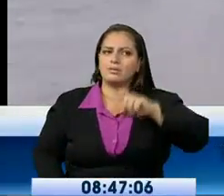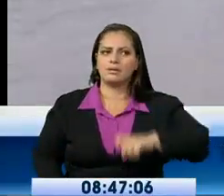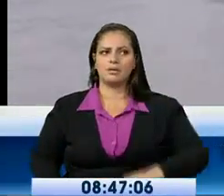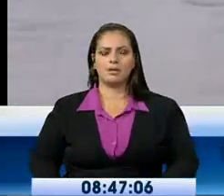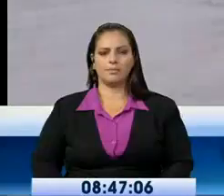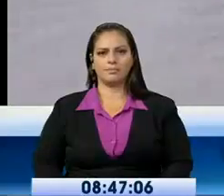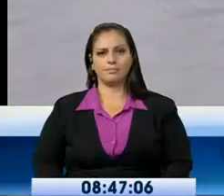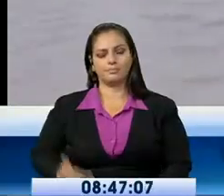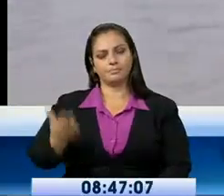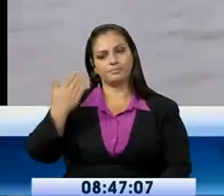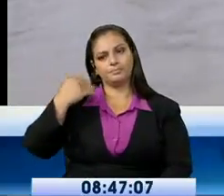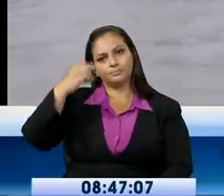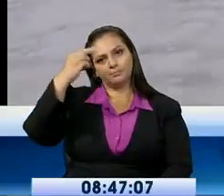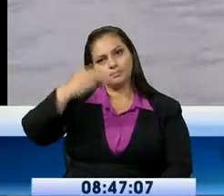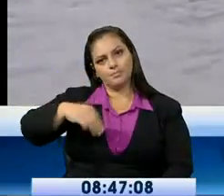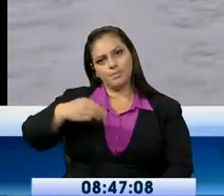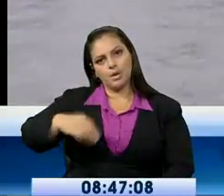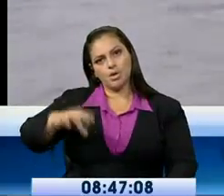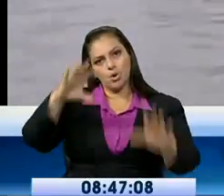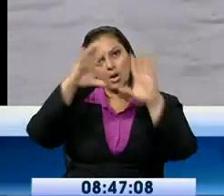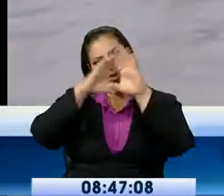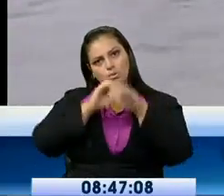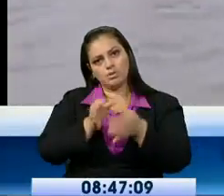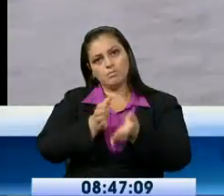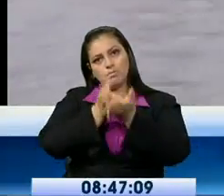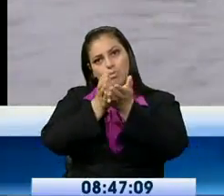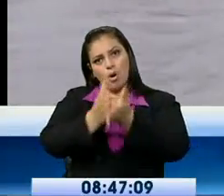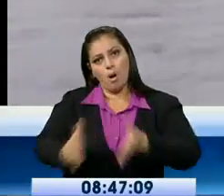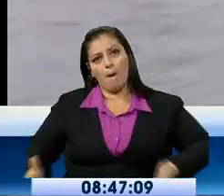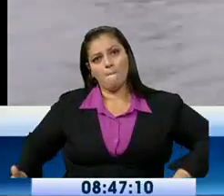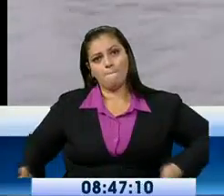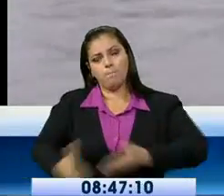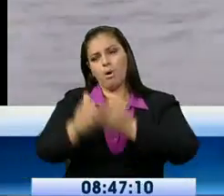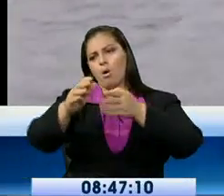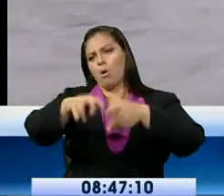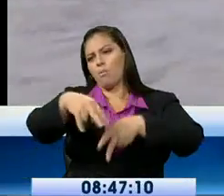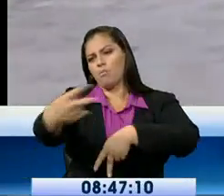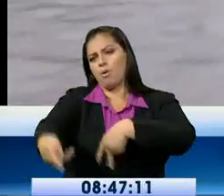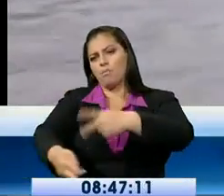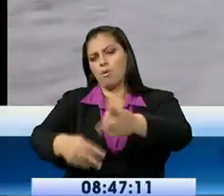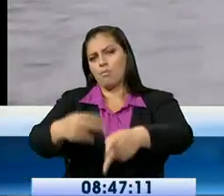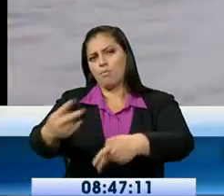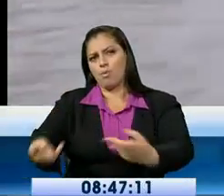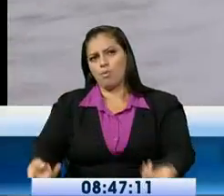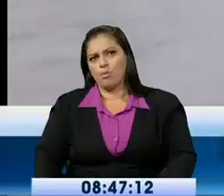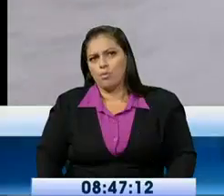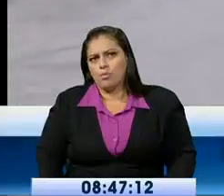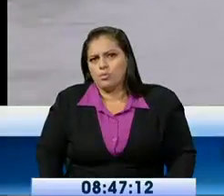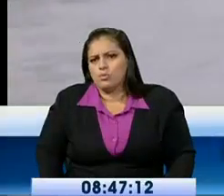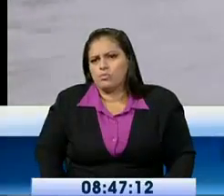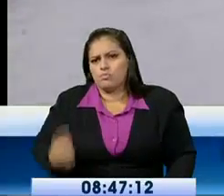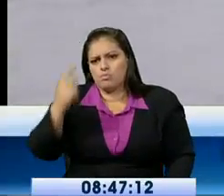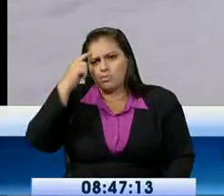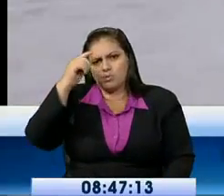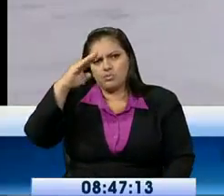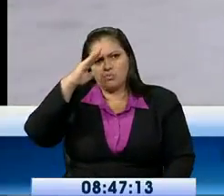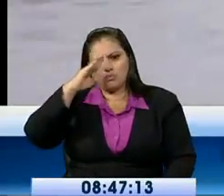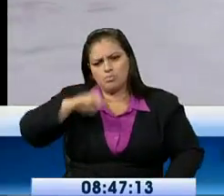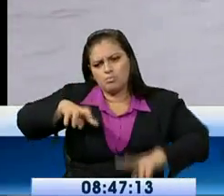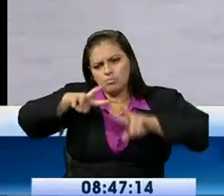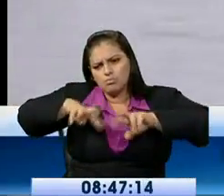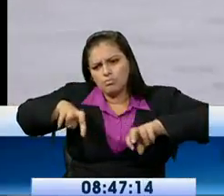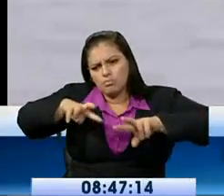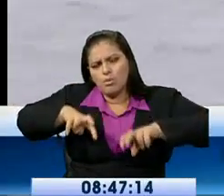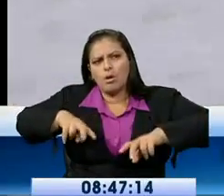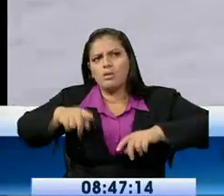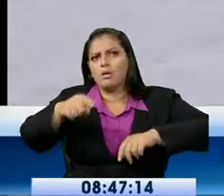la noche hasta hoy viernes, obviamente ellos ya deben haberle supuestamente, pues, quizá hacerle algún arreglo.